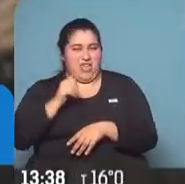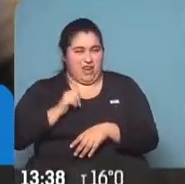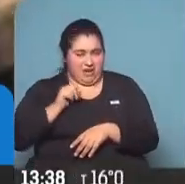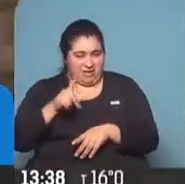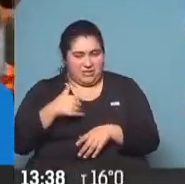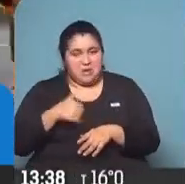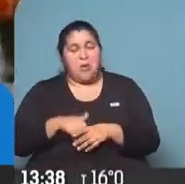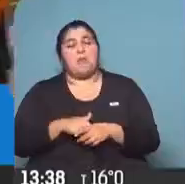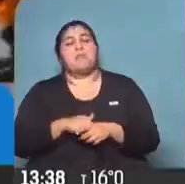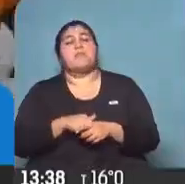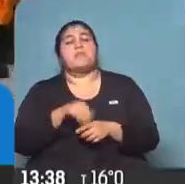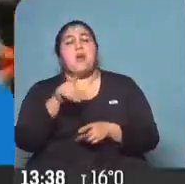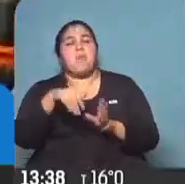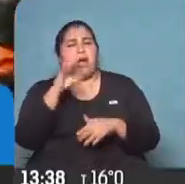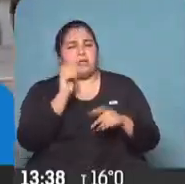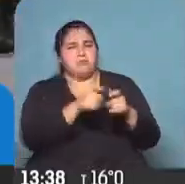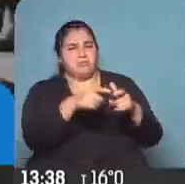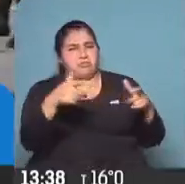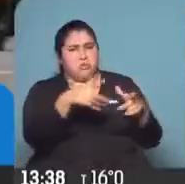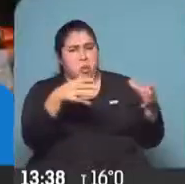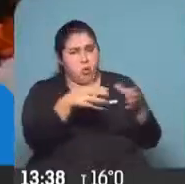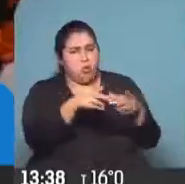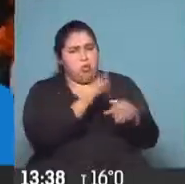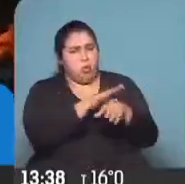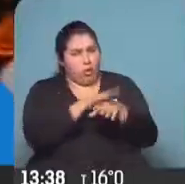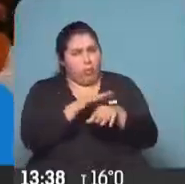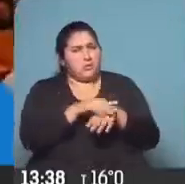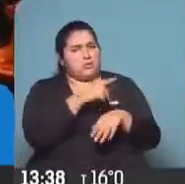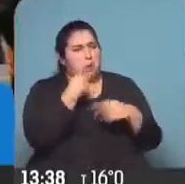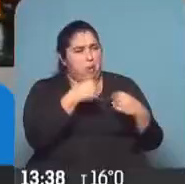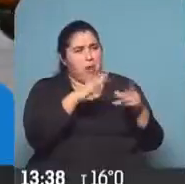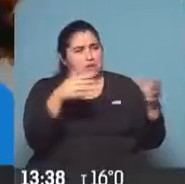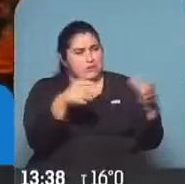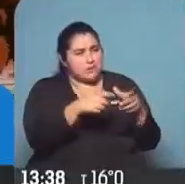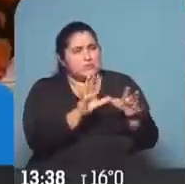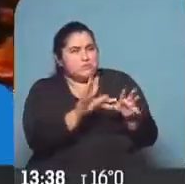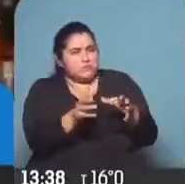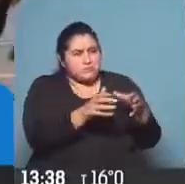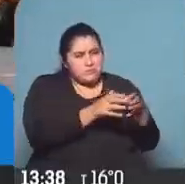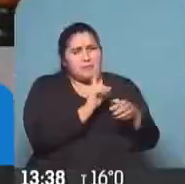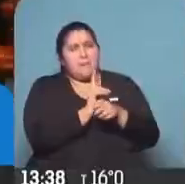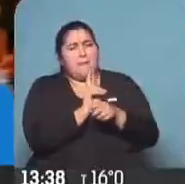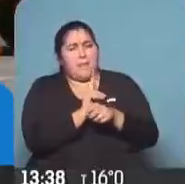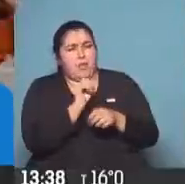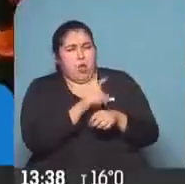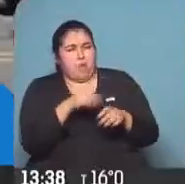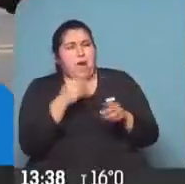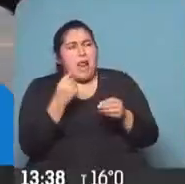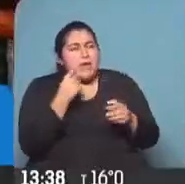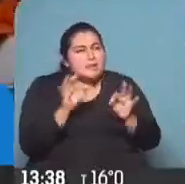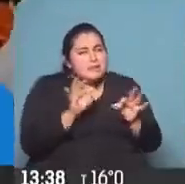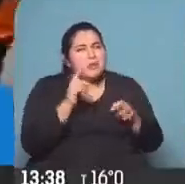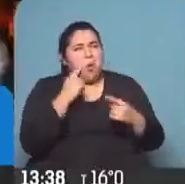amplia dotación constituyéndose una reserva de la pretendida denominaciones